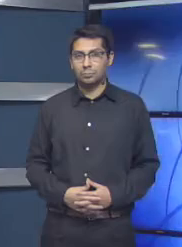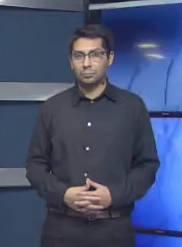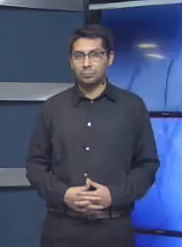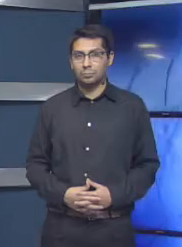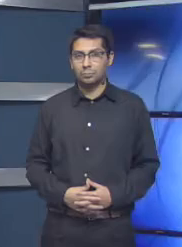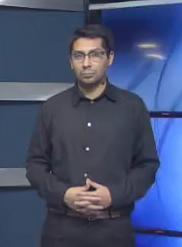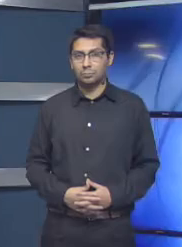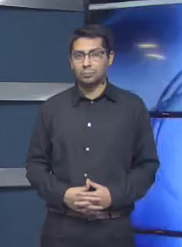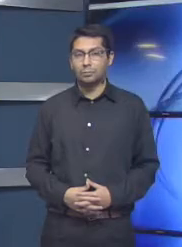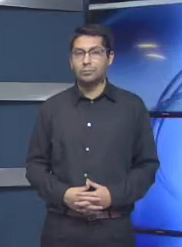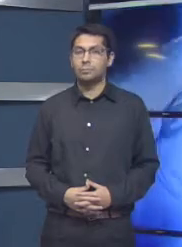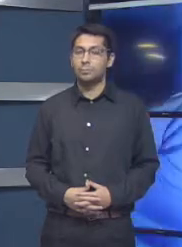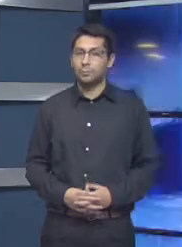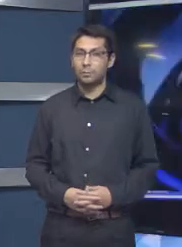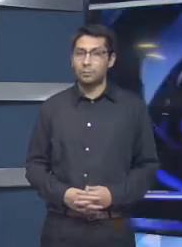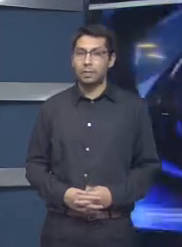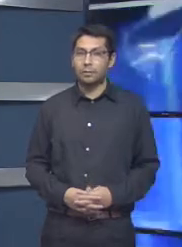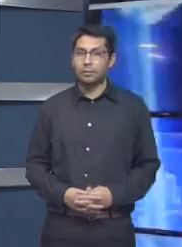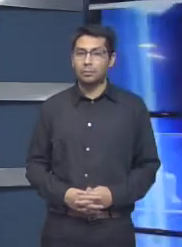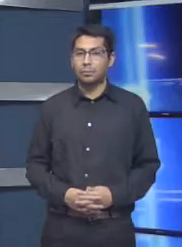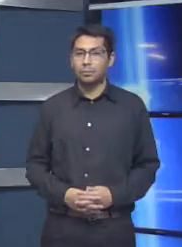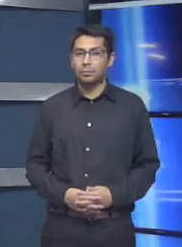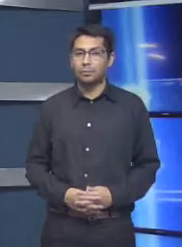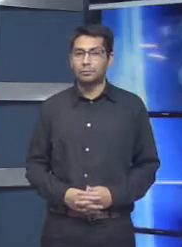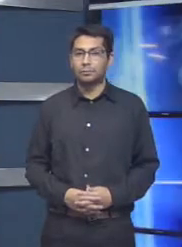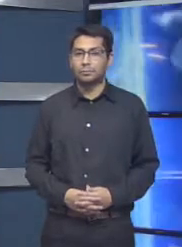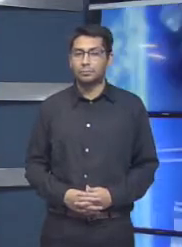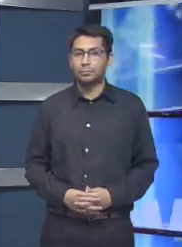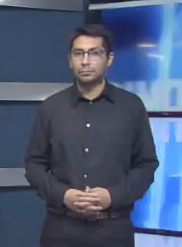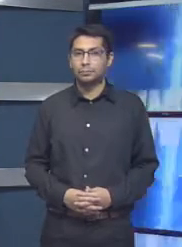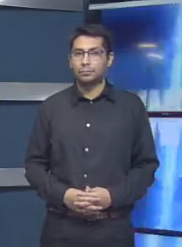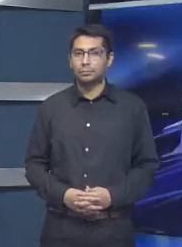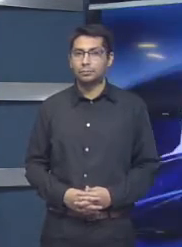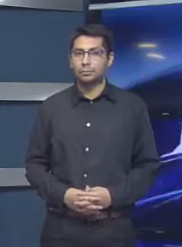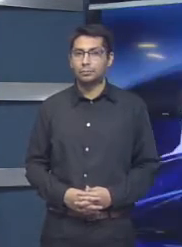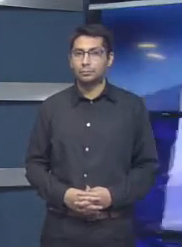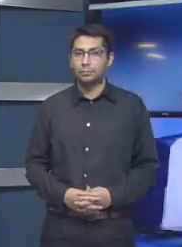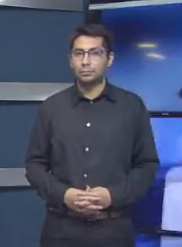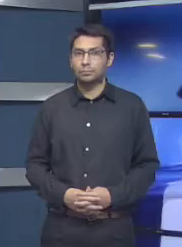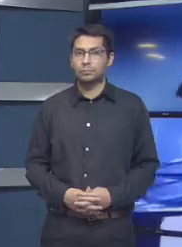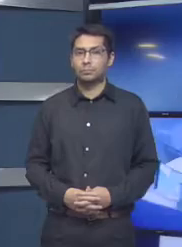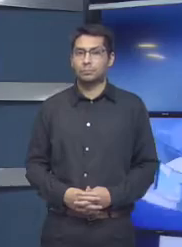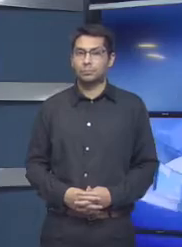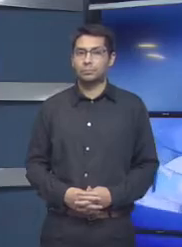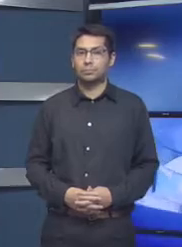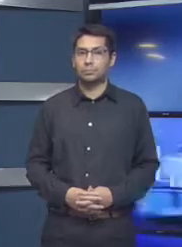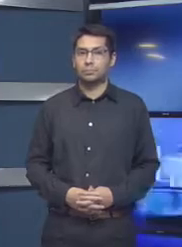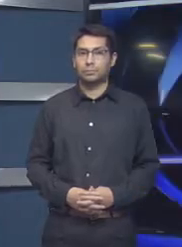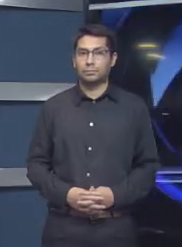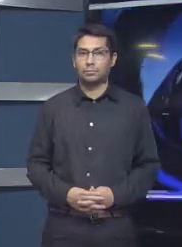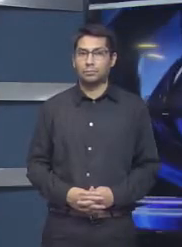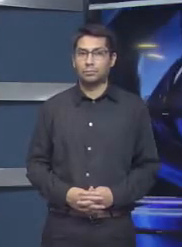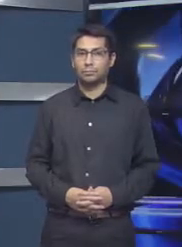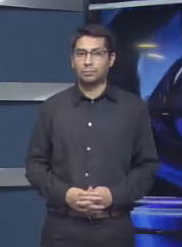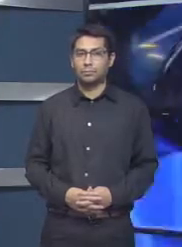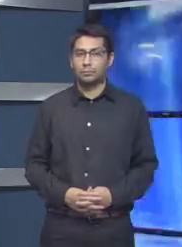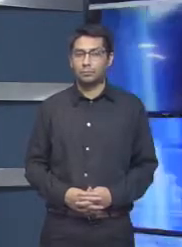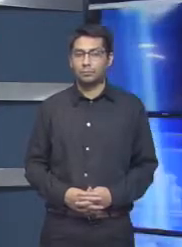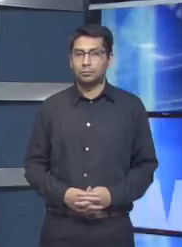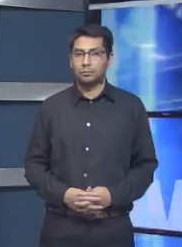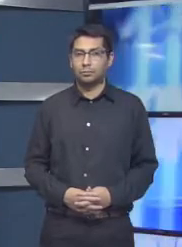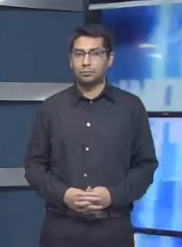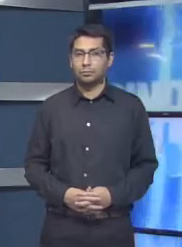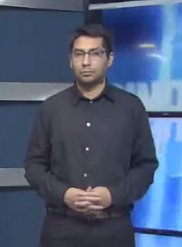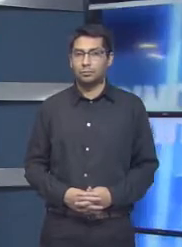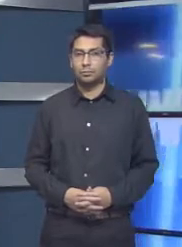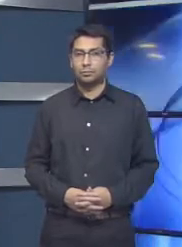de 3 meses. Bien. Esto también le alivia un poco las cargas a aquellos consumidores que